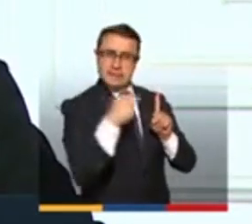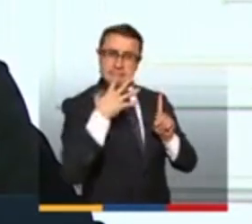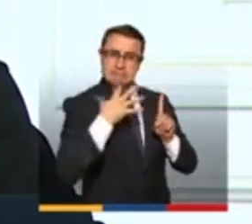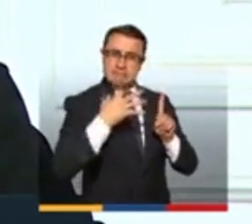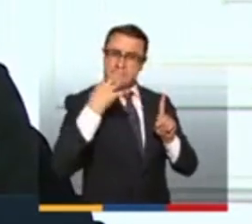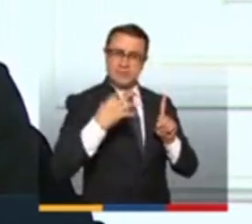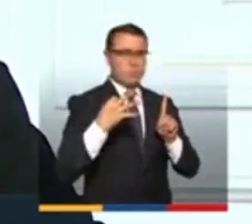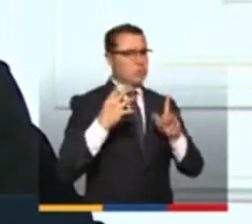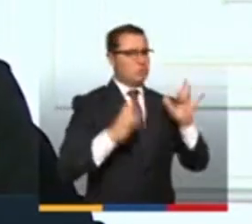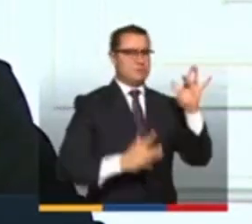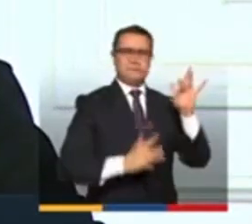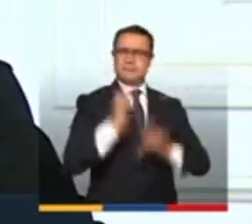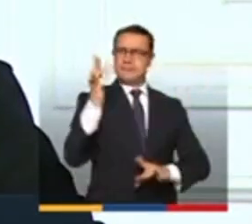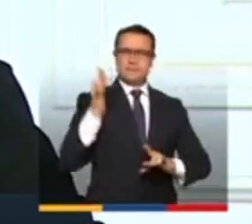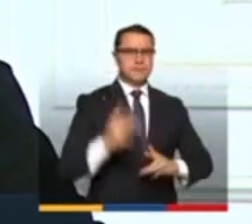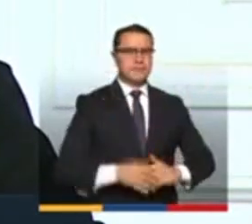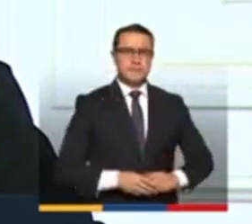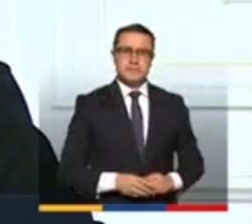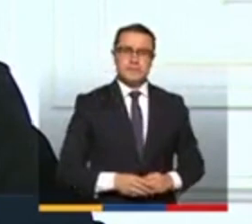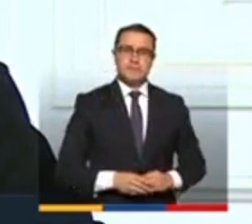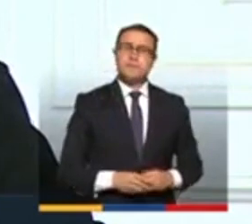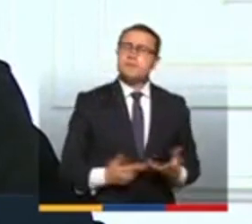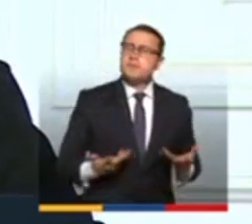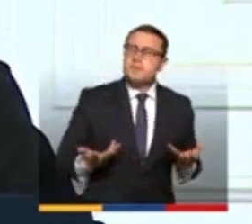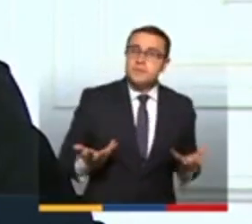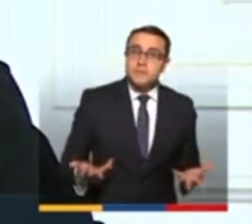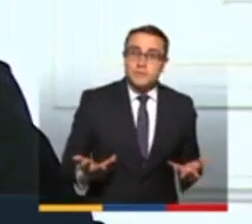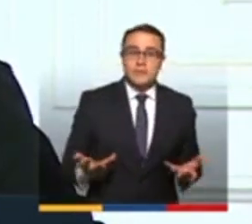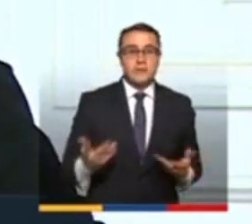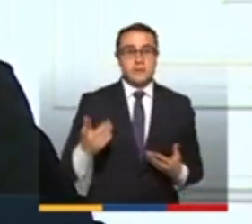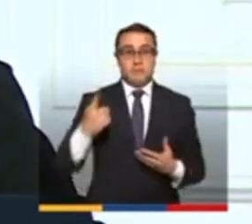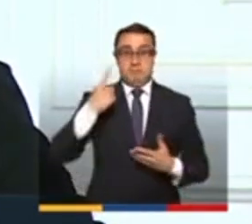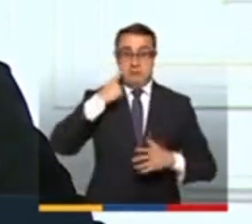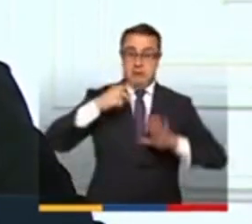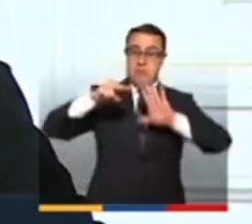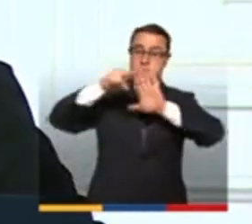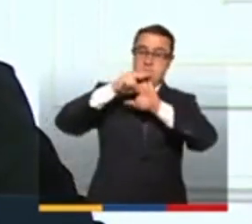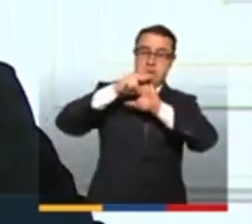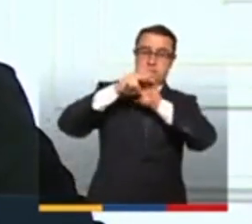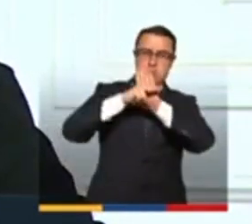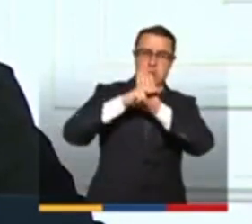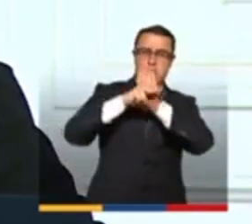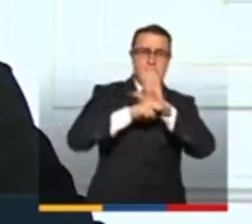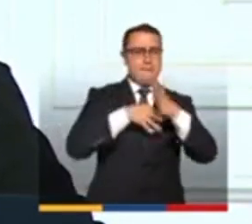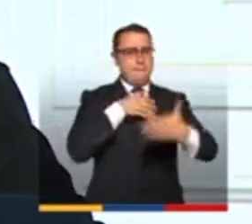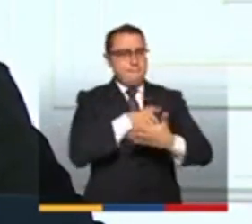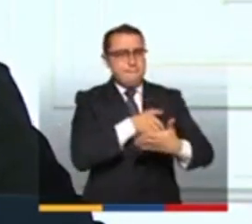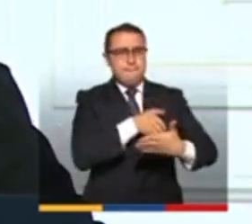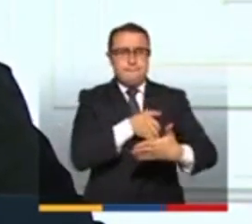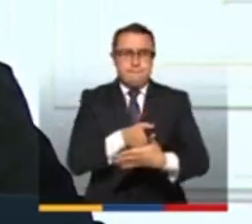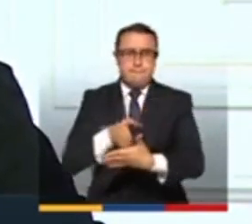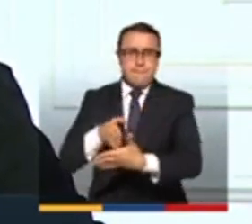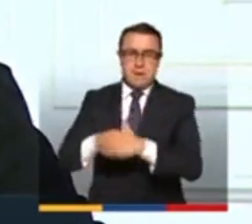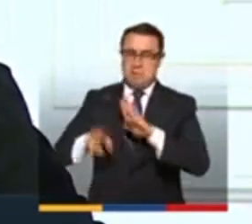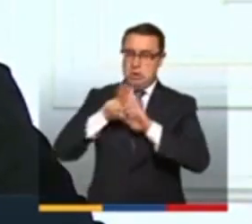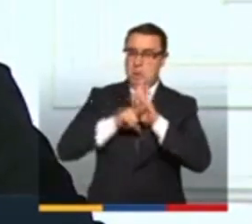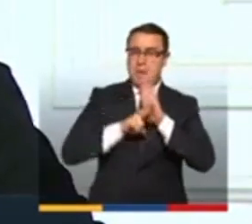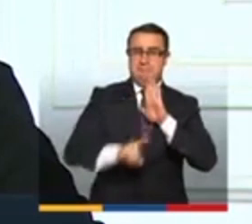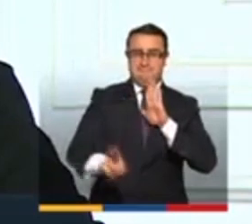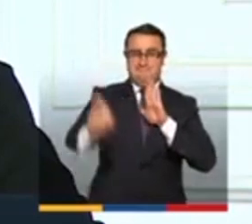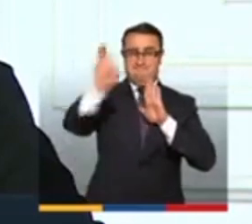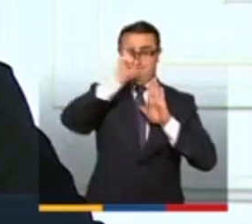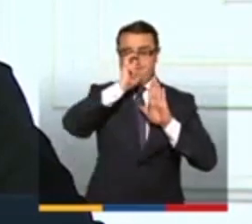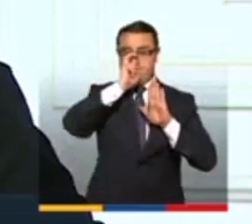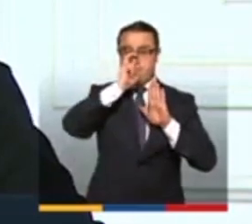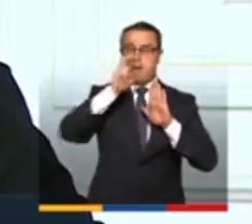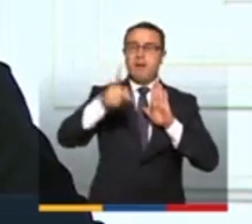es poner tal cantidad de normas, de obstáculos, de requisitos